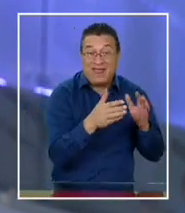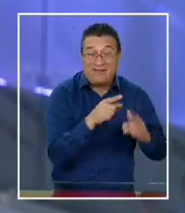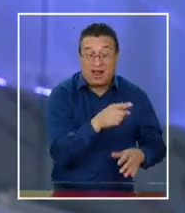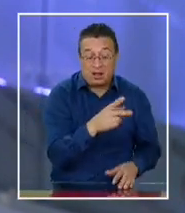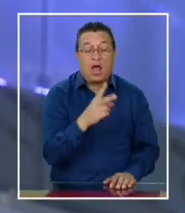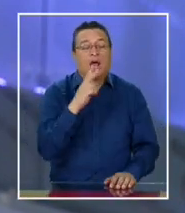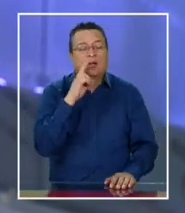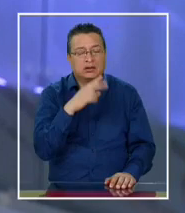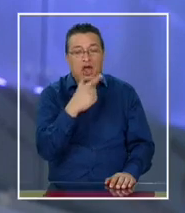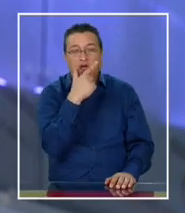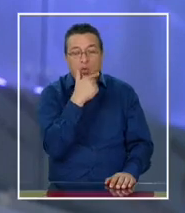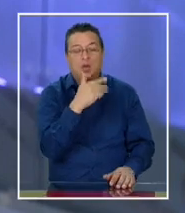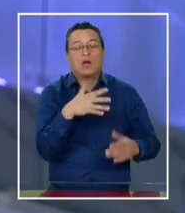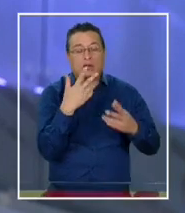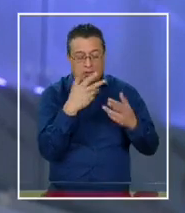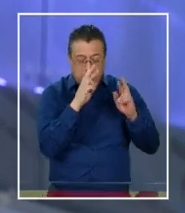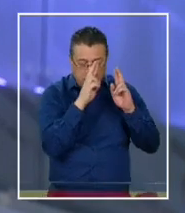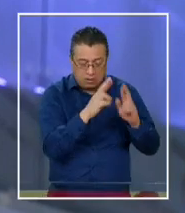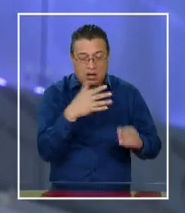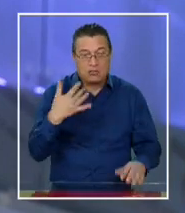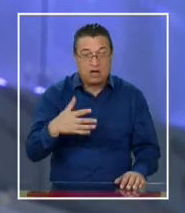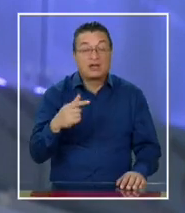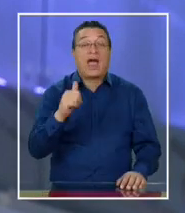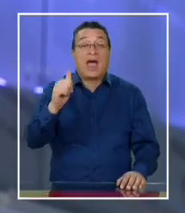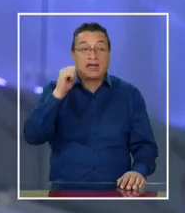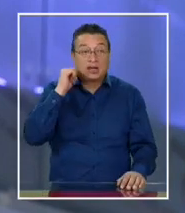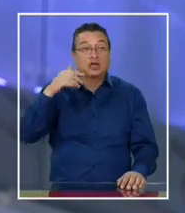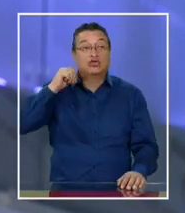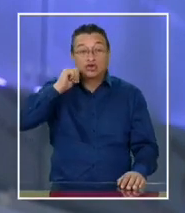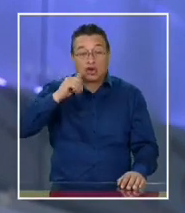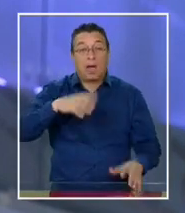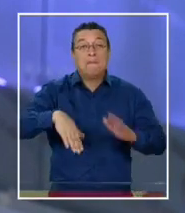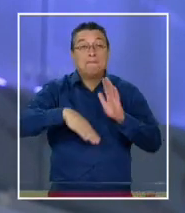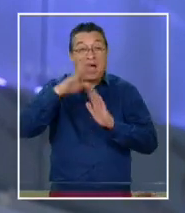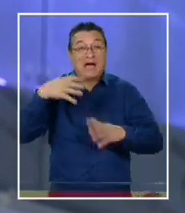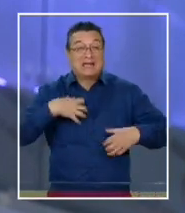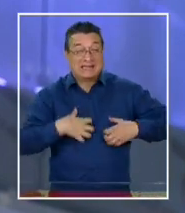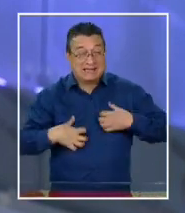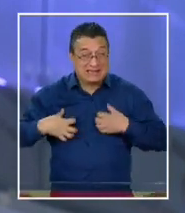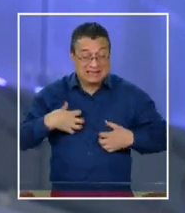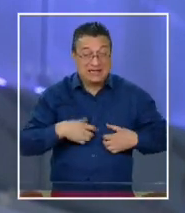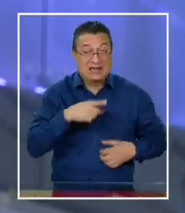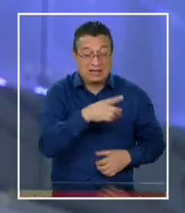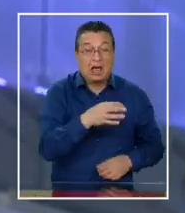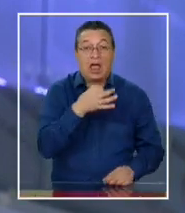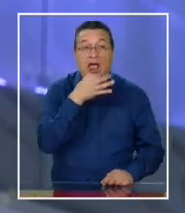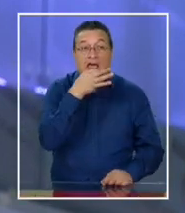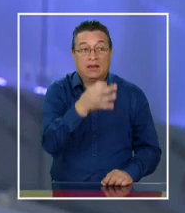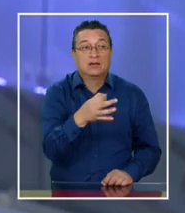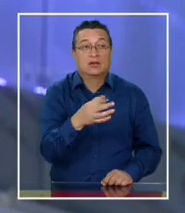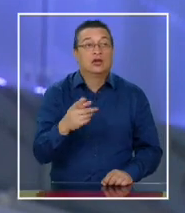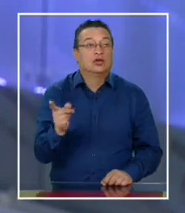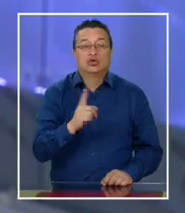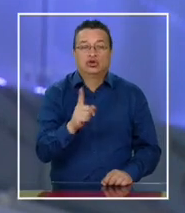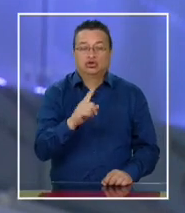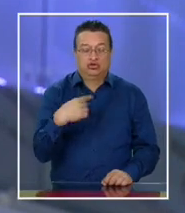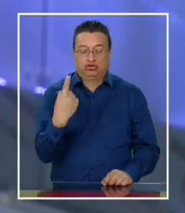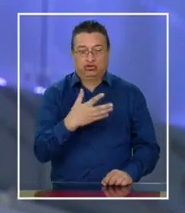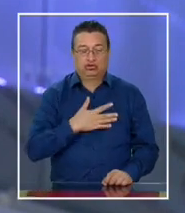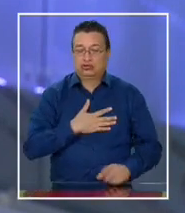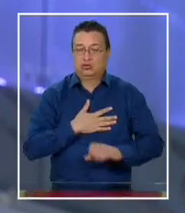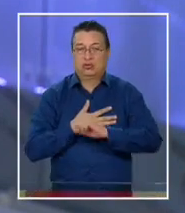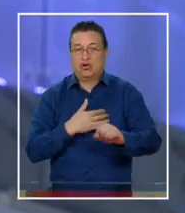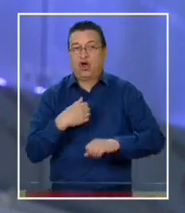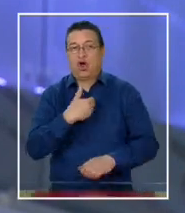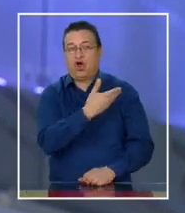liberal no me cabe duda en la mayor prioridad de hecho ayer todos estos días en su mayor molestia y rabia siempre dijeron nosotros nunca vamos a dejar